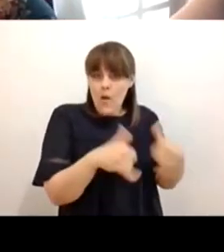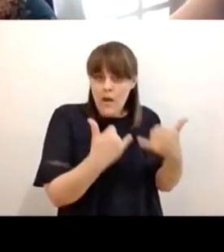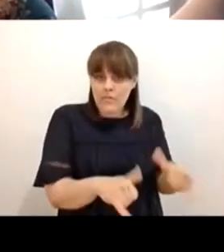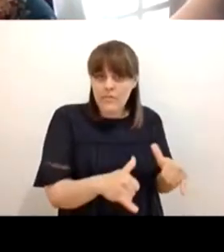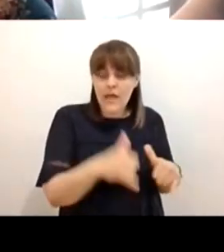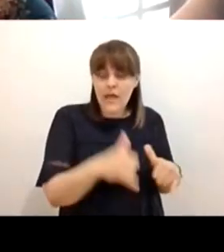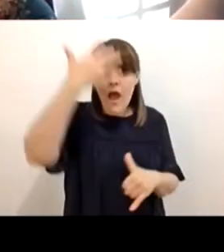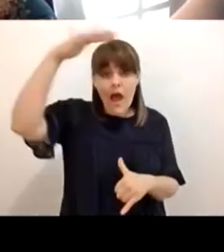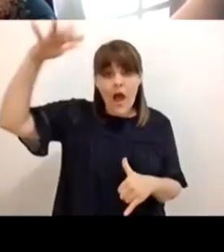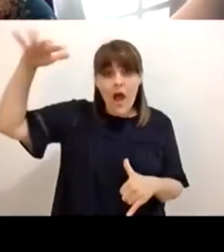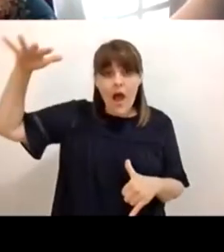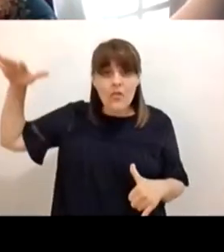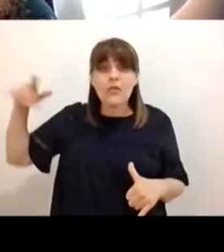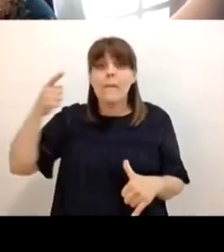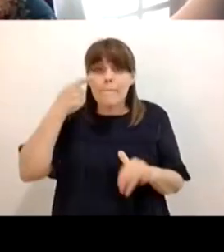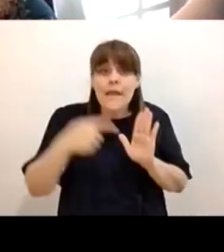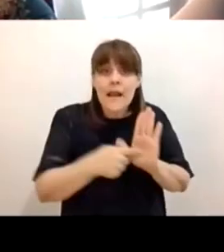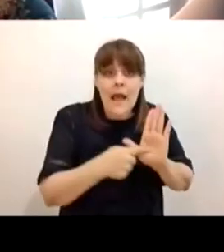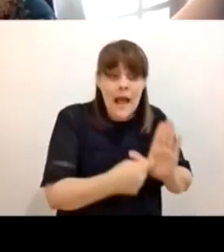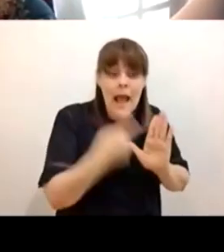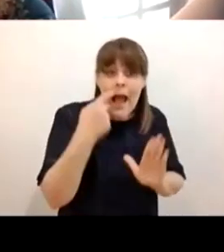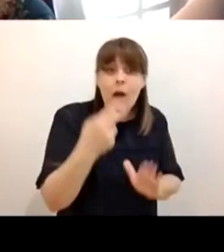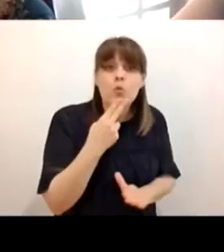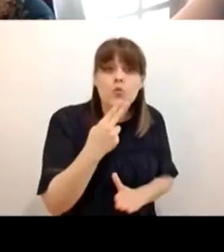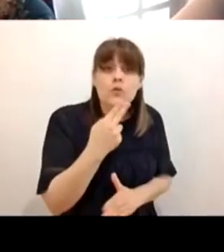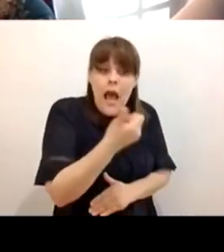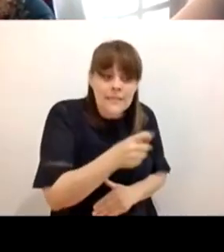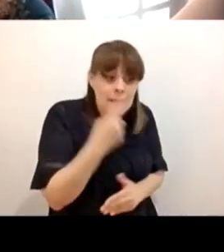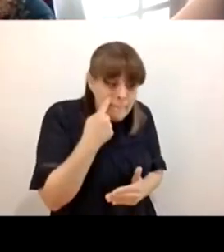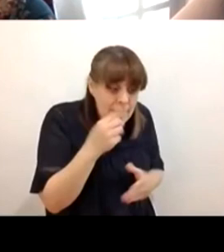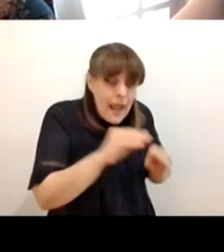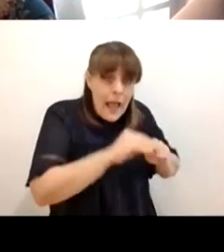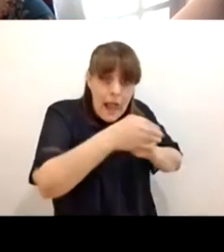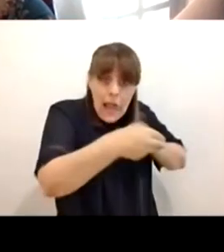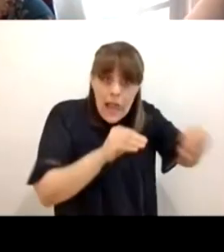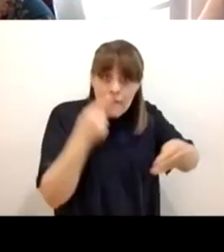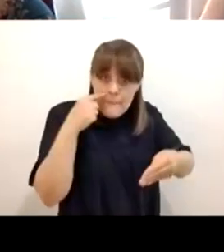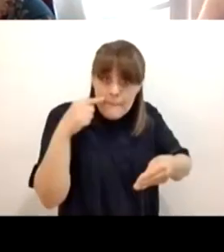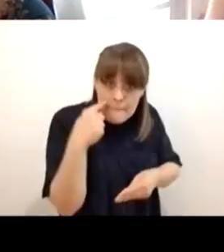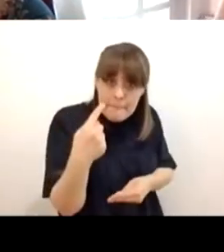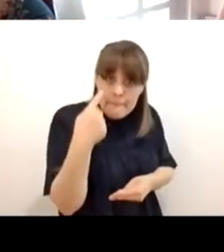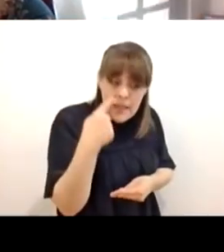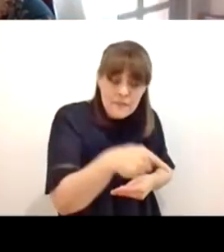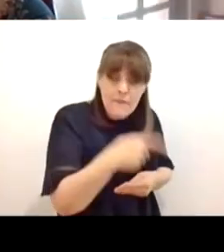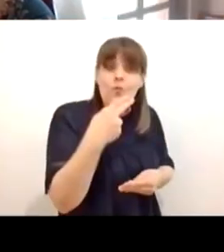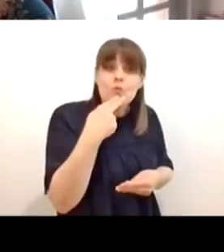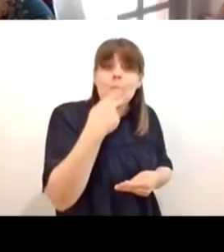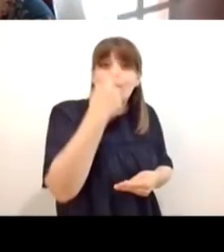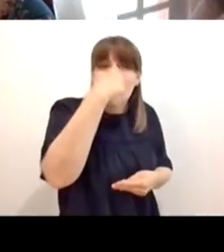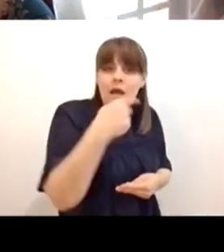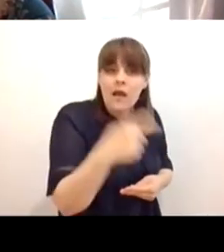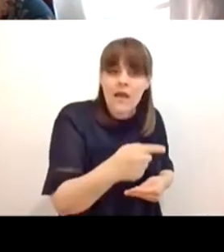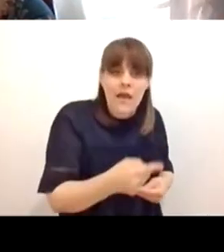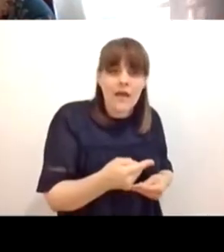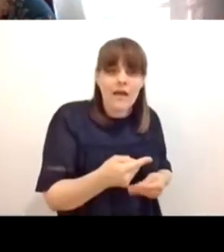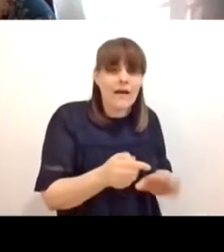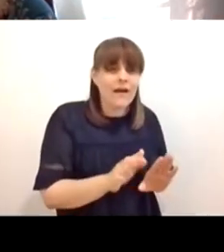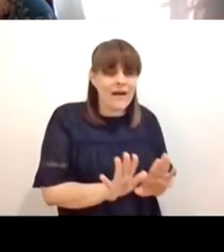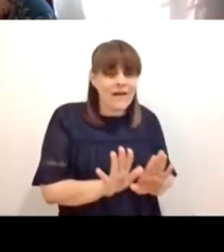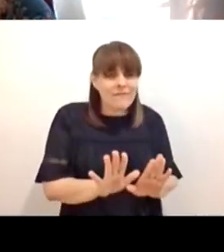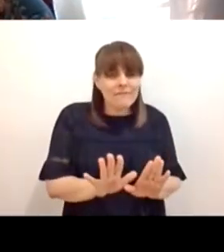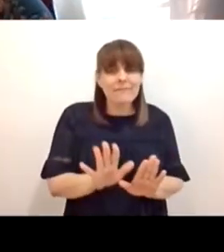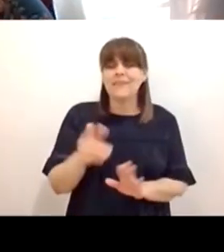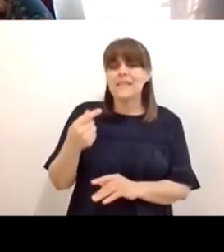adultas alrededor le quieren decir cómo funciona cómo abrirlo cómo funciona y para qué sirve y la pregunta es ¿ese niño